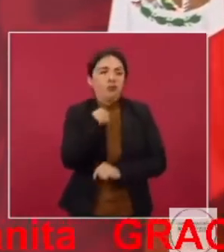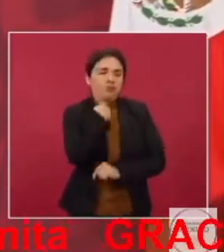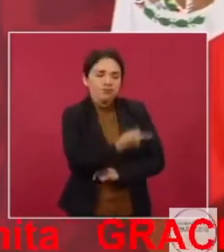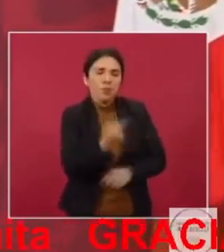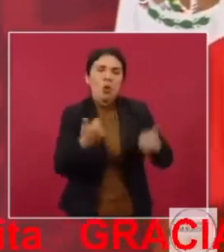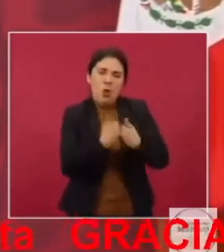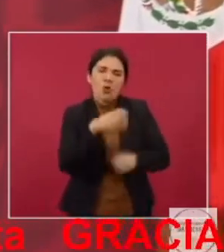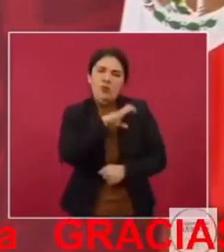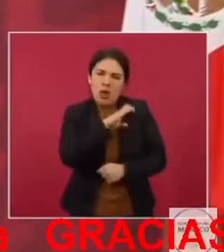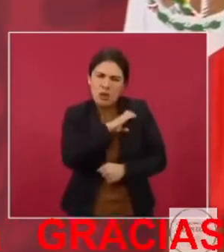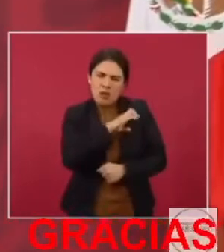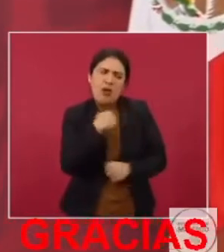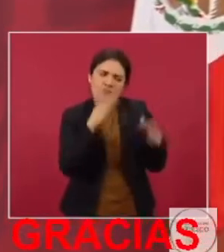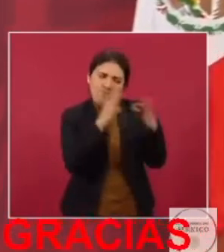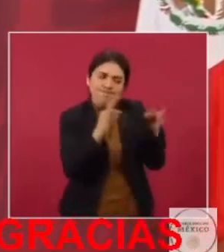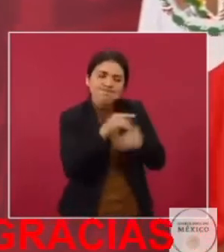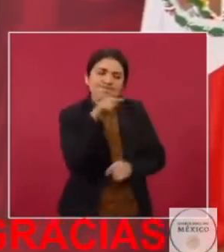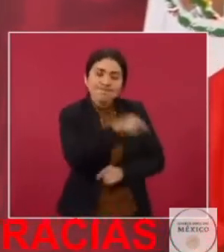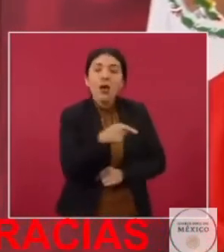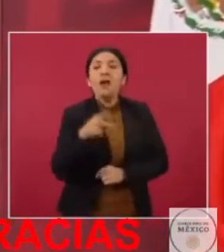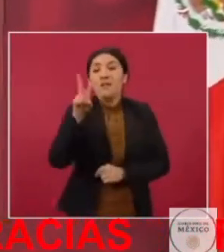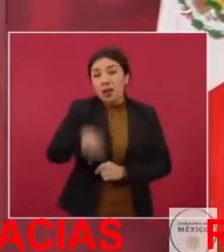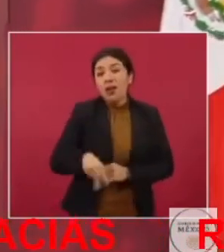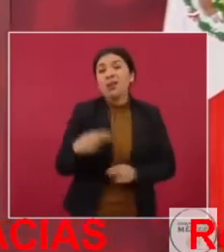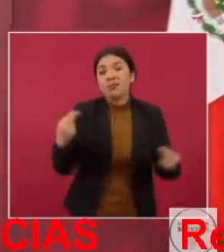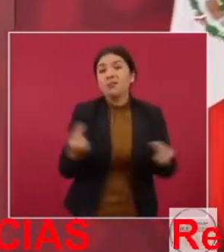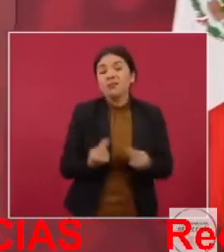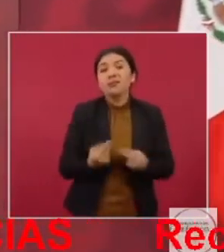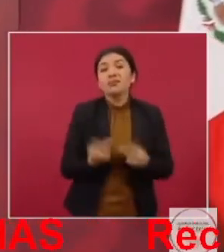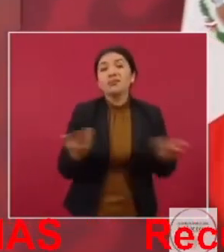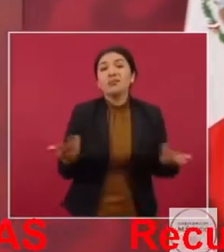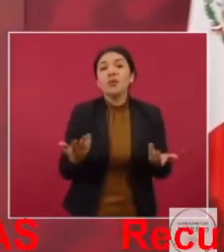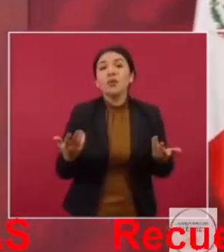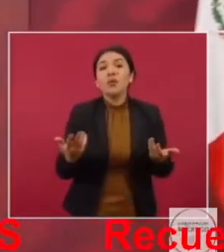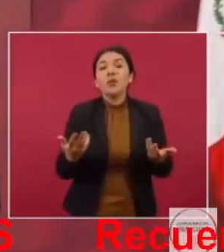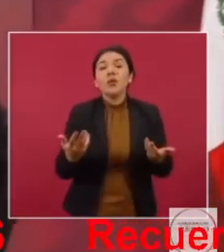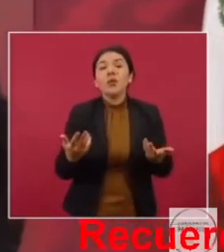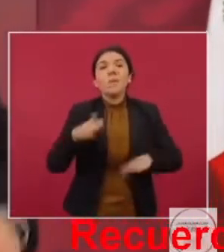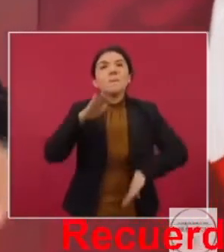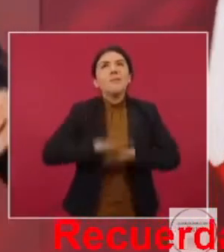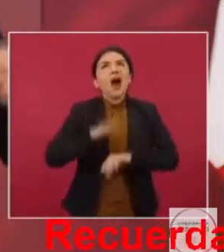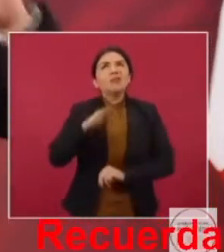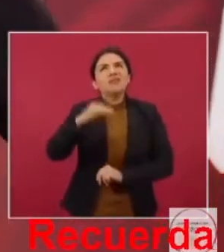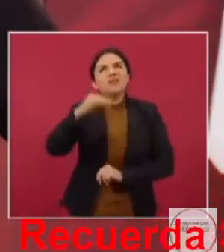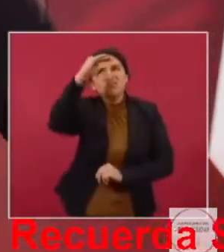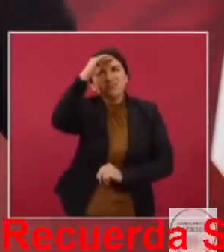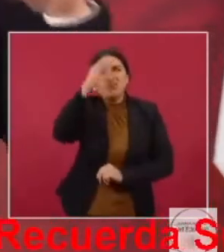cariñosa necesitamos una concepción